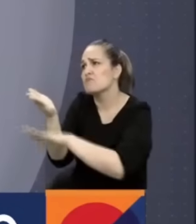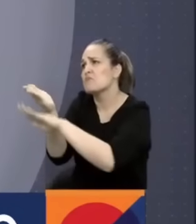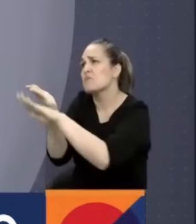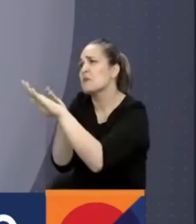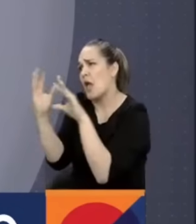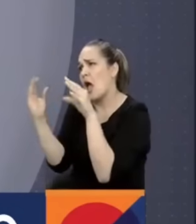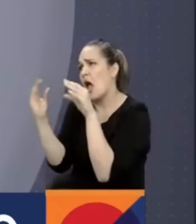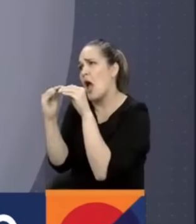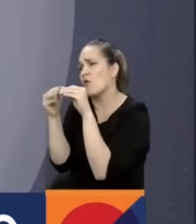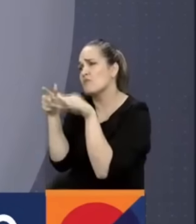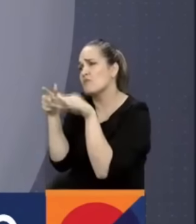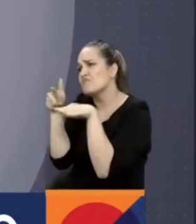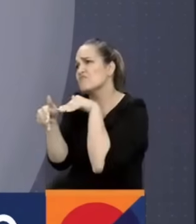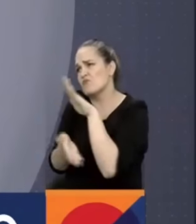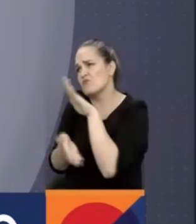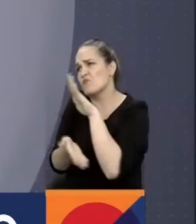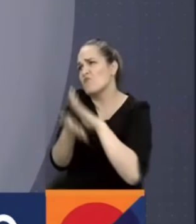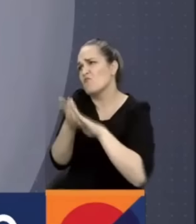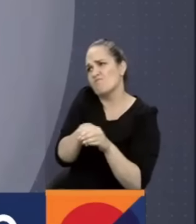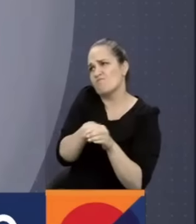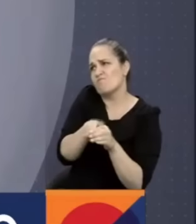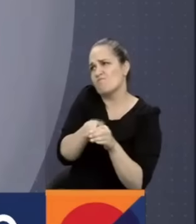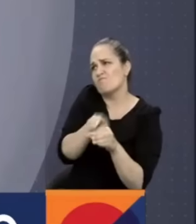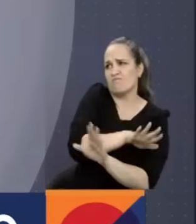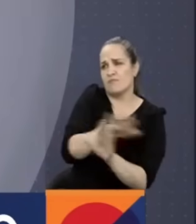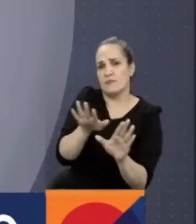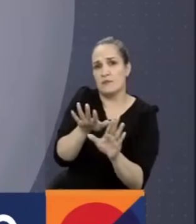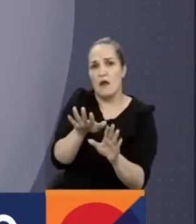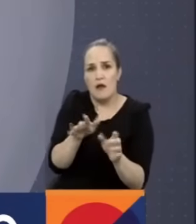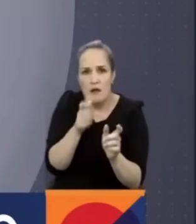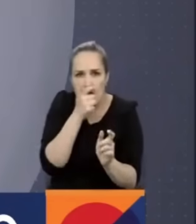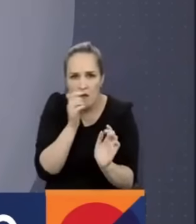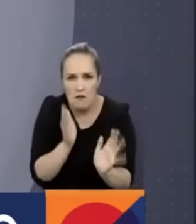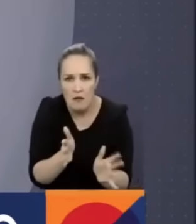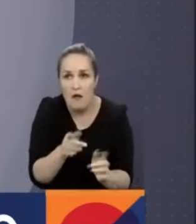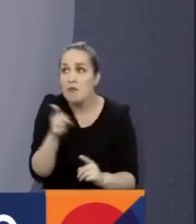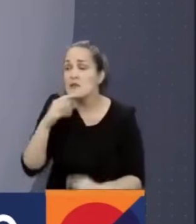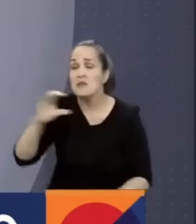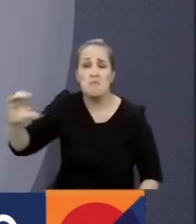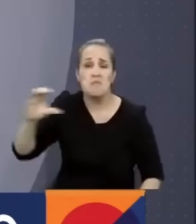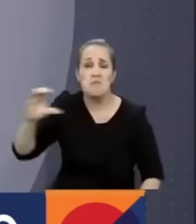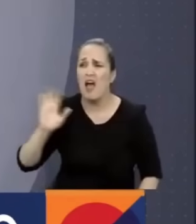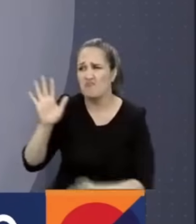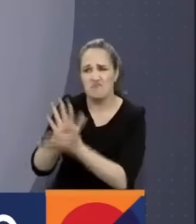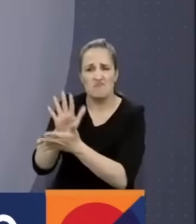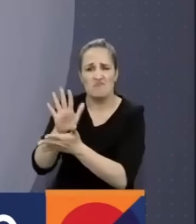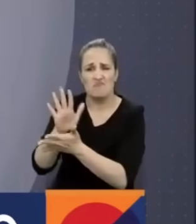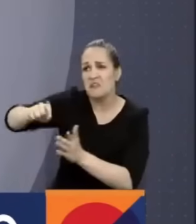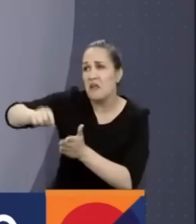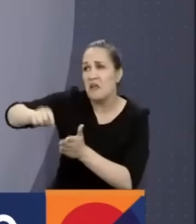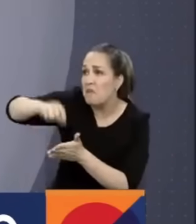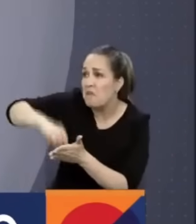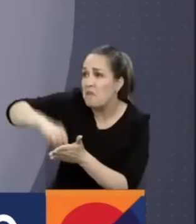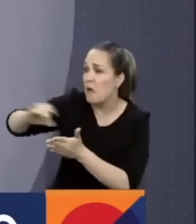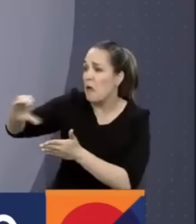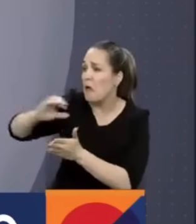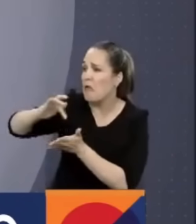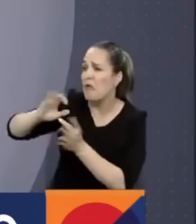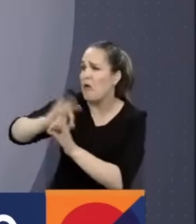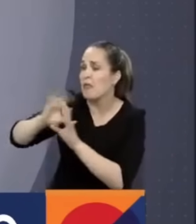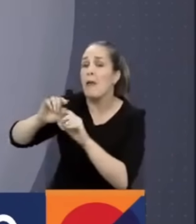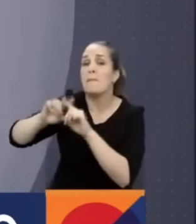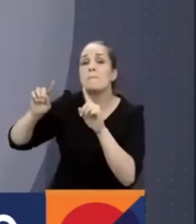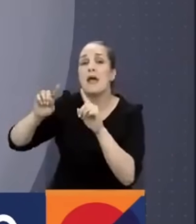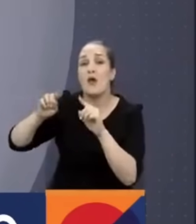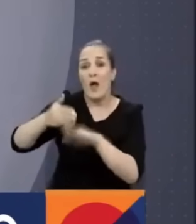llegar a un acuerdo para irse. La negociación incluye no cobrar el salario que le quedaba por el contrato, pero eso sí, saldar la